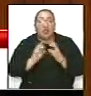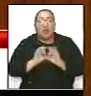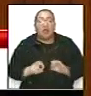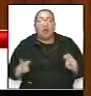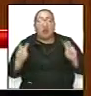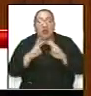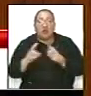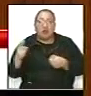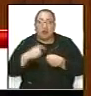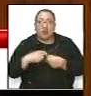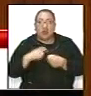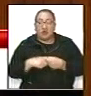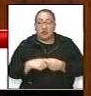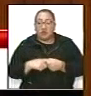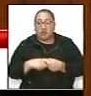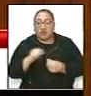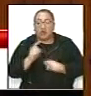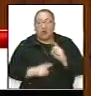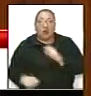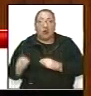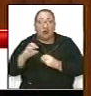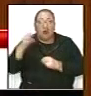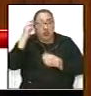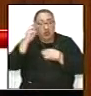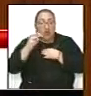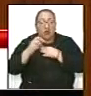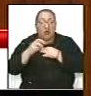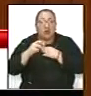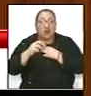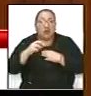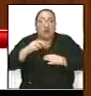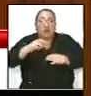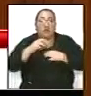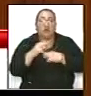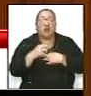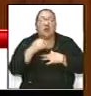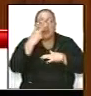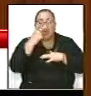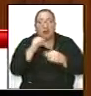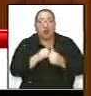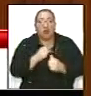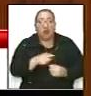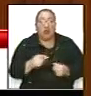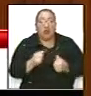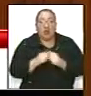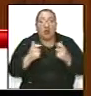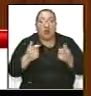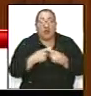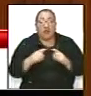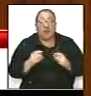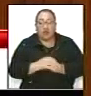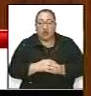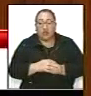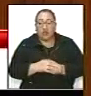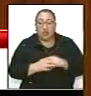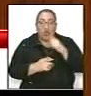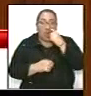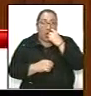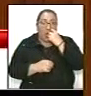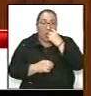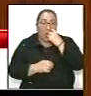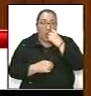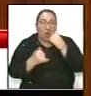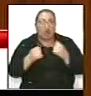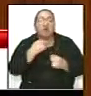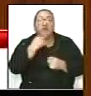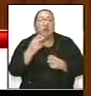y participen en aquellas políticas públicas que tienen que ver con ellos. La gran diferencia es que ahora su voz